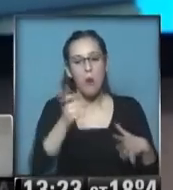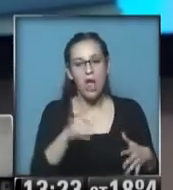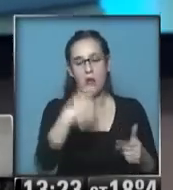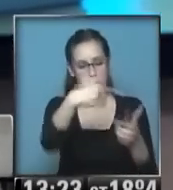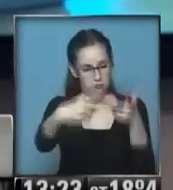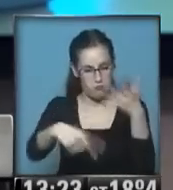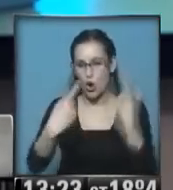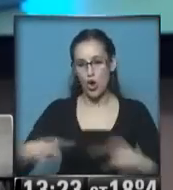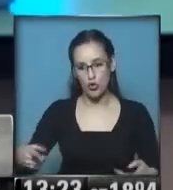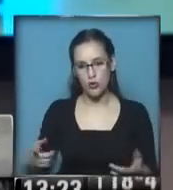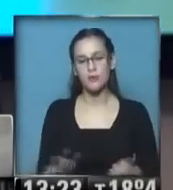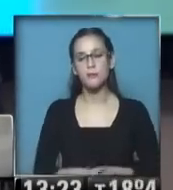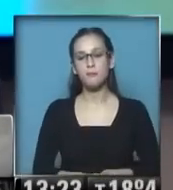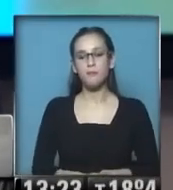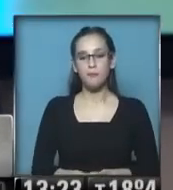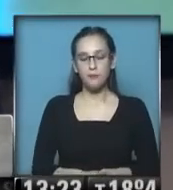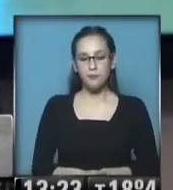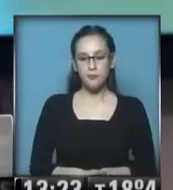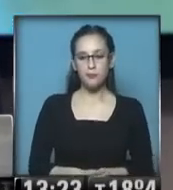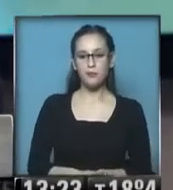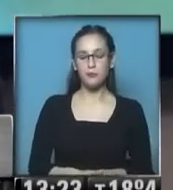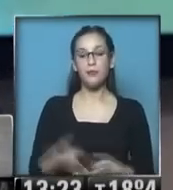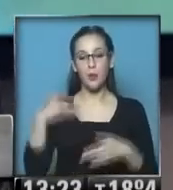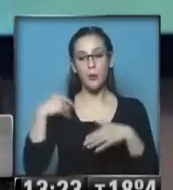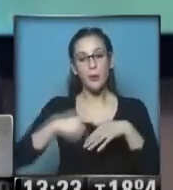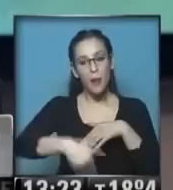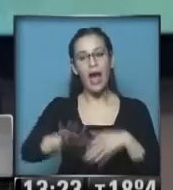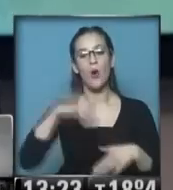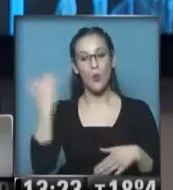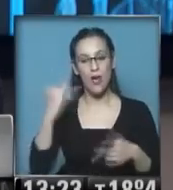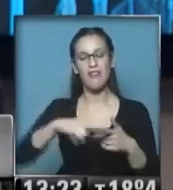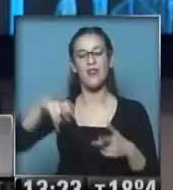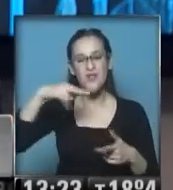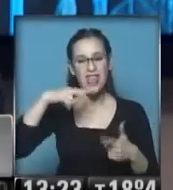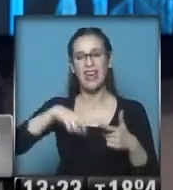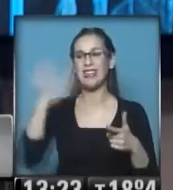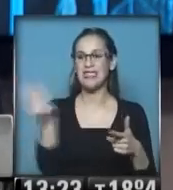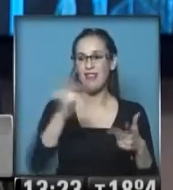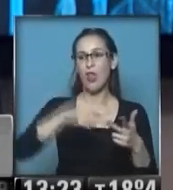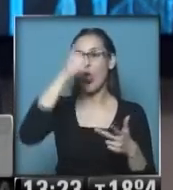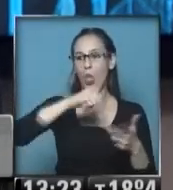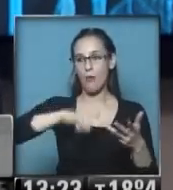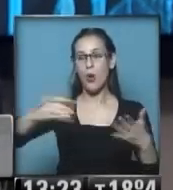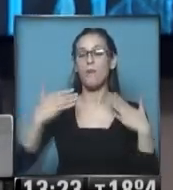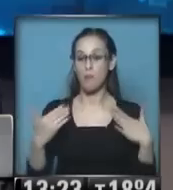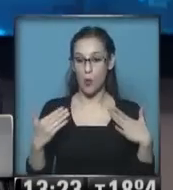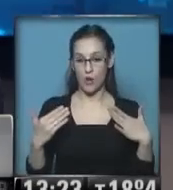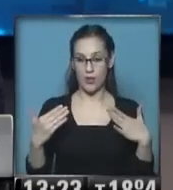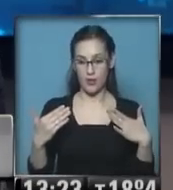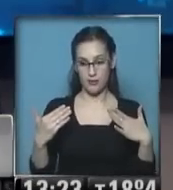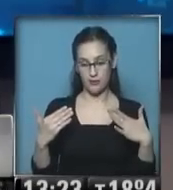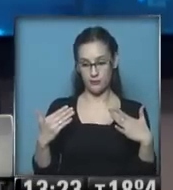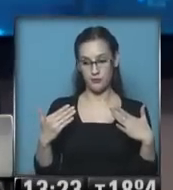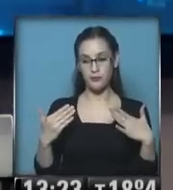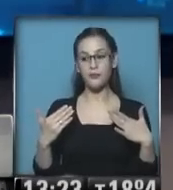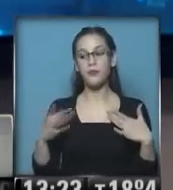la y la presidenta ayer y va a estar disponible jueves viernes sábado y domingo en los comercios que estén adheridos al programa